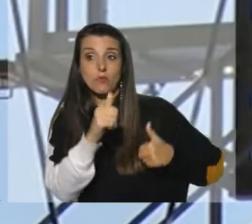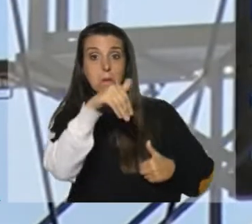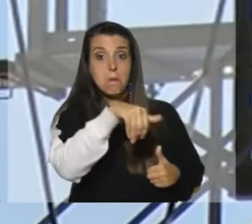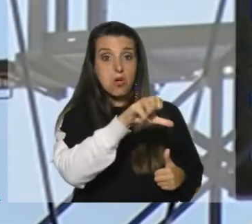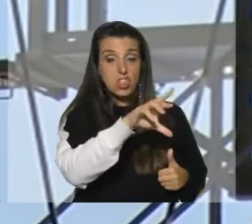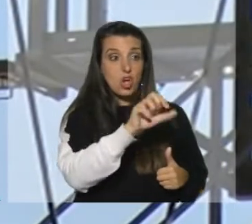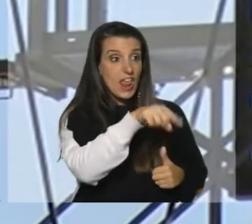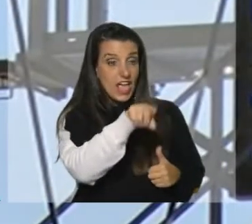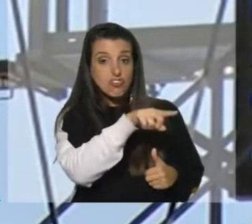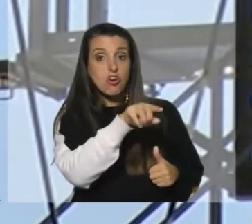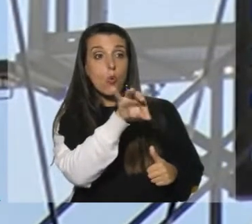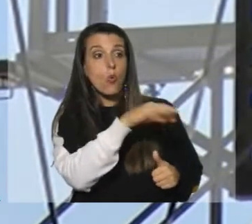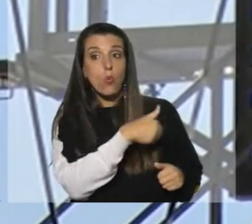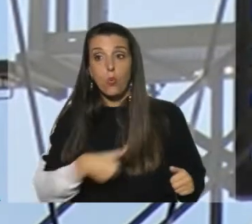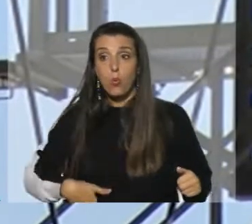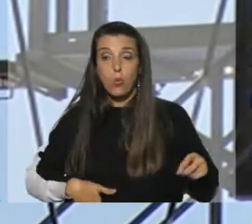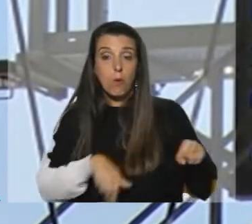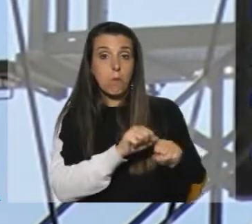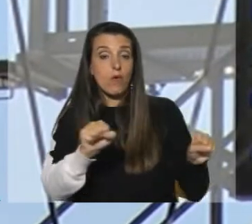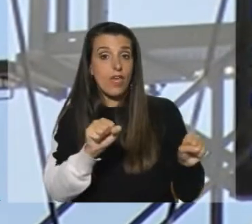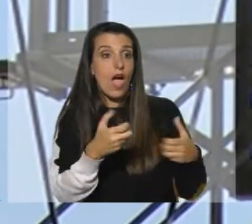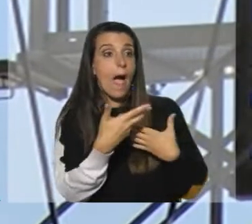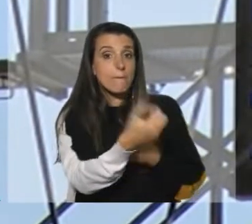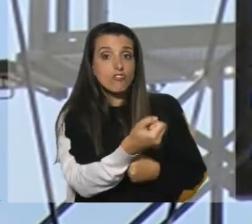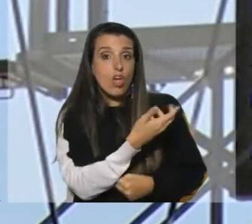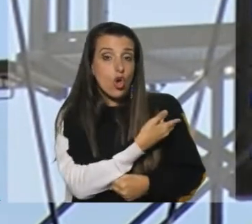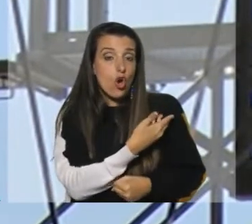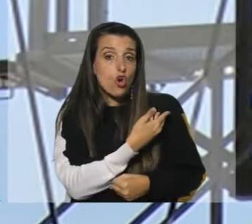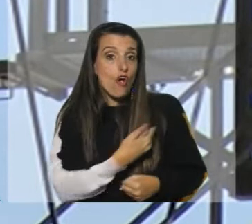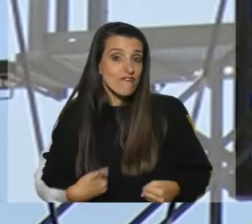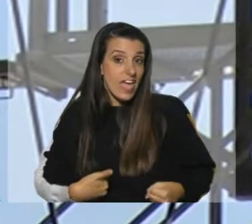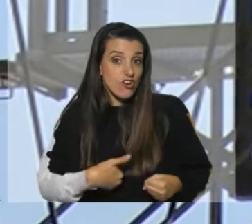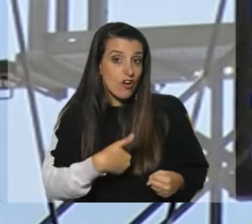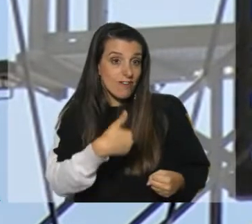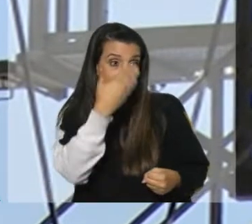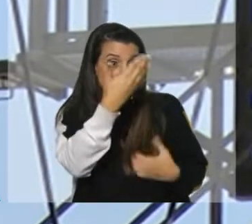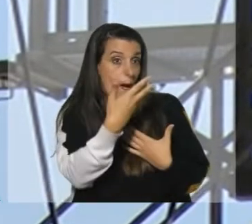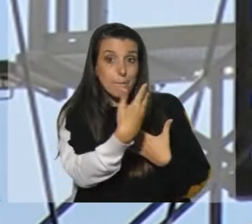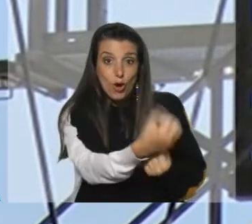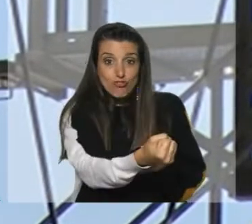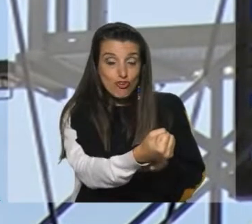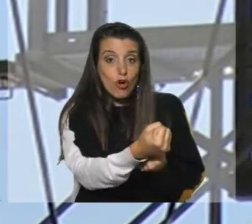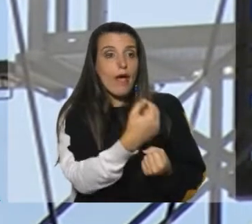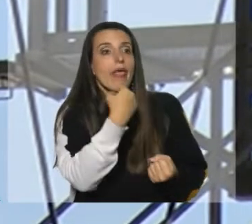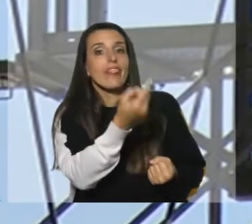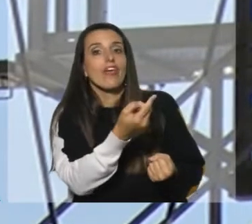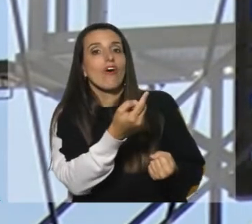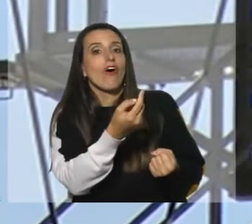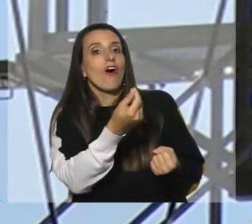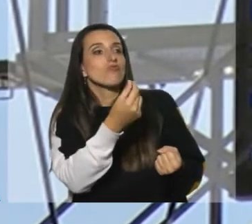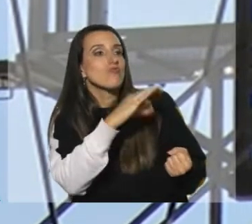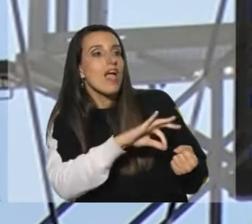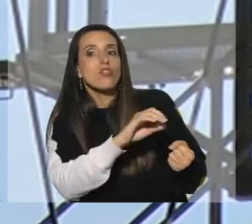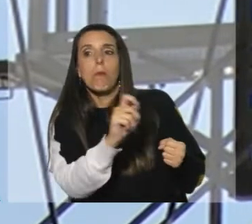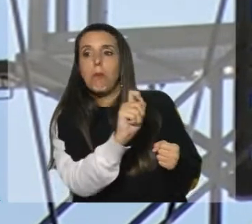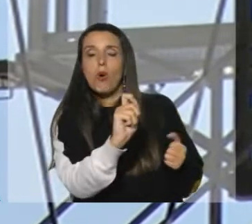constituyó monopolio de hecho apro apoyado por un gobierno de izquierda que le permitió usar áreas públicas sin